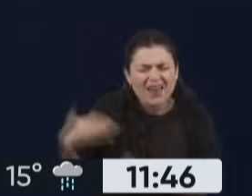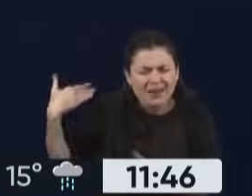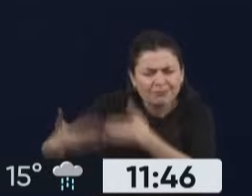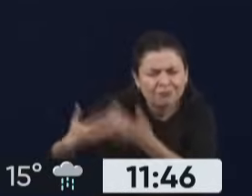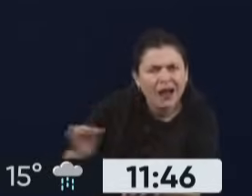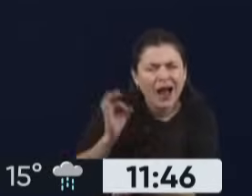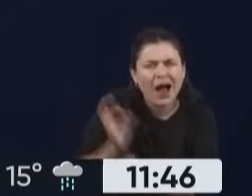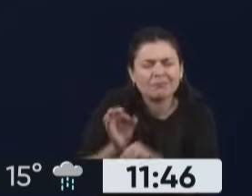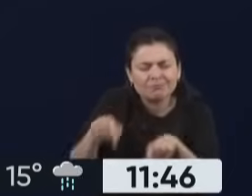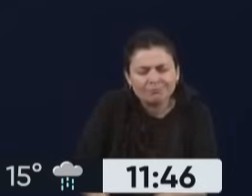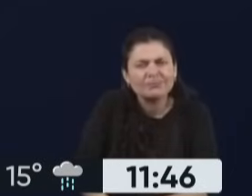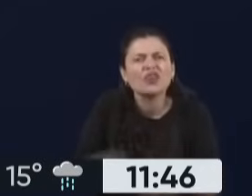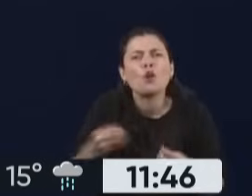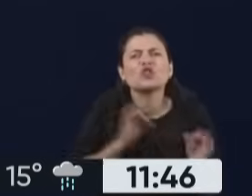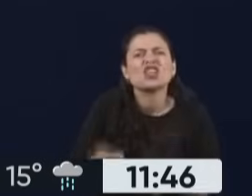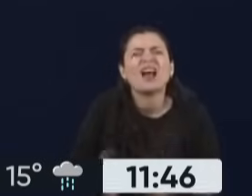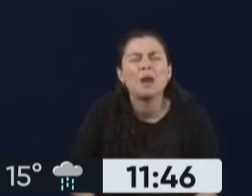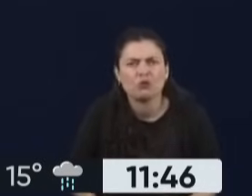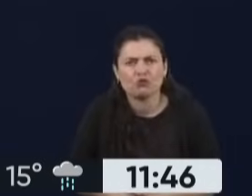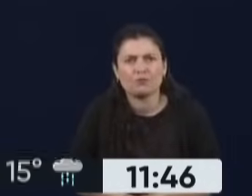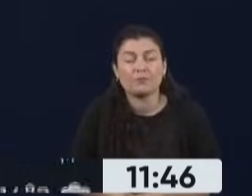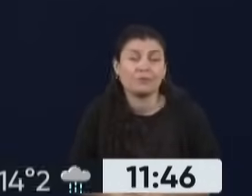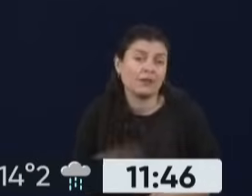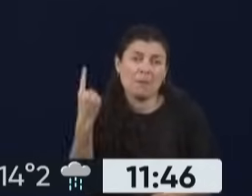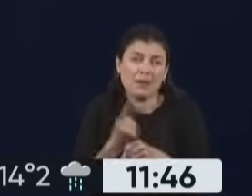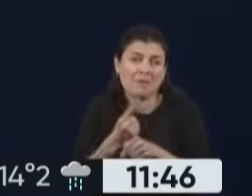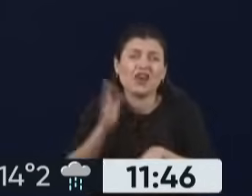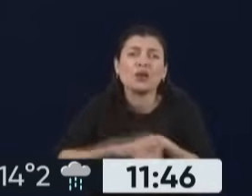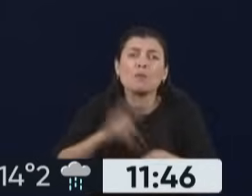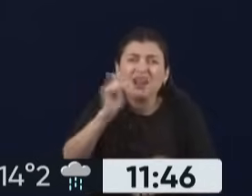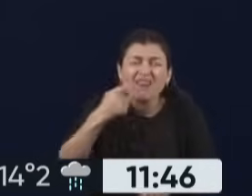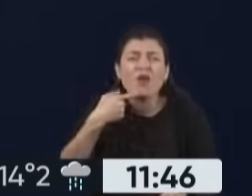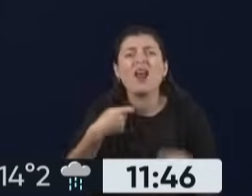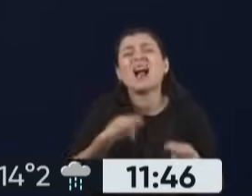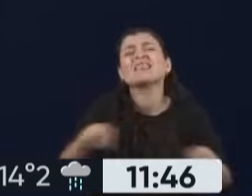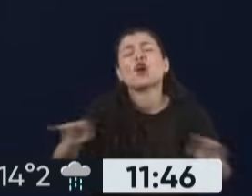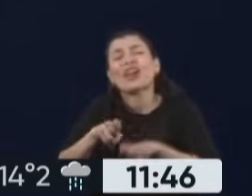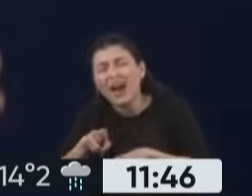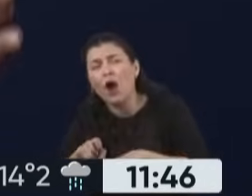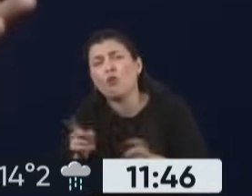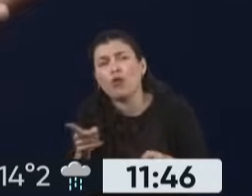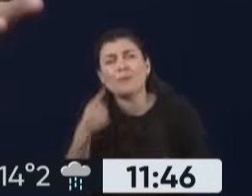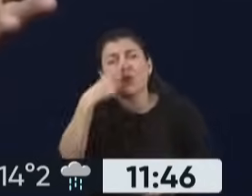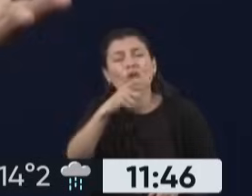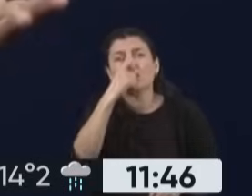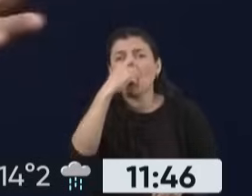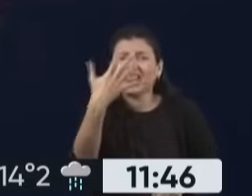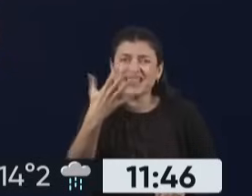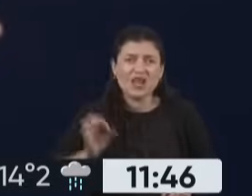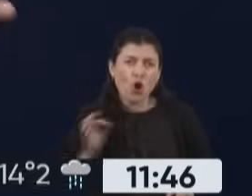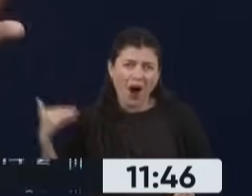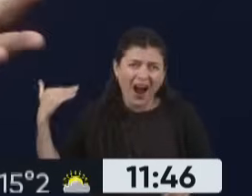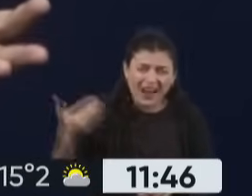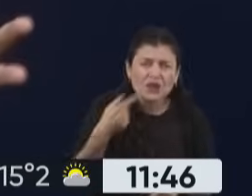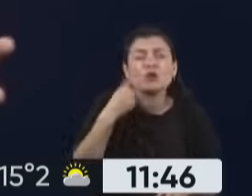Bueno, tiene como siempre un origen fiscal. Argentina, en los últimos 25 años, esencialmente pasó